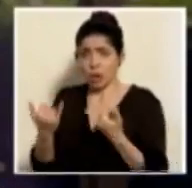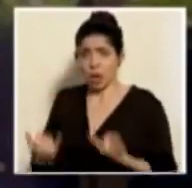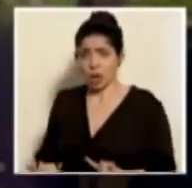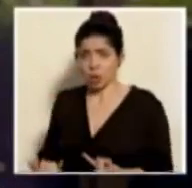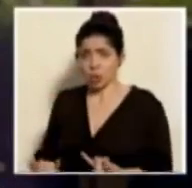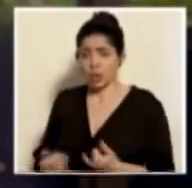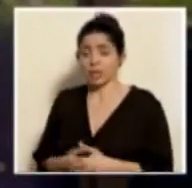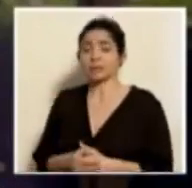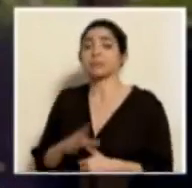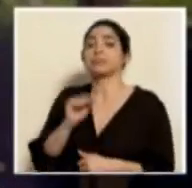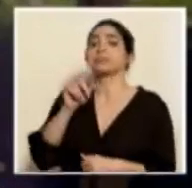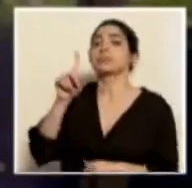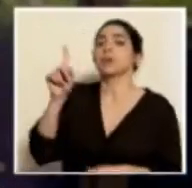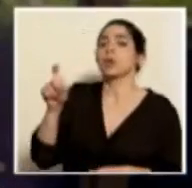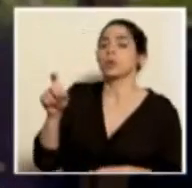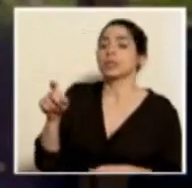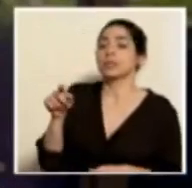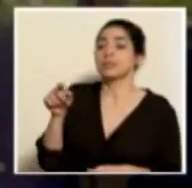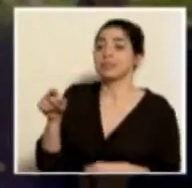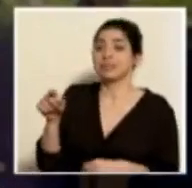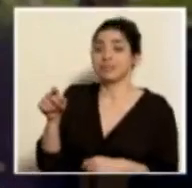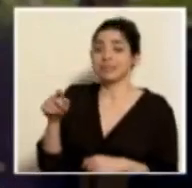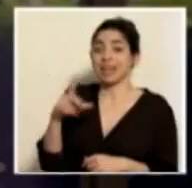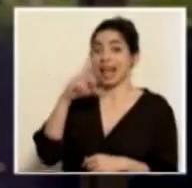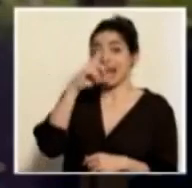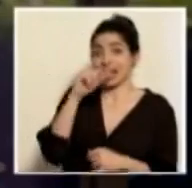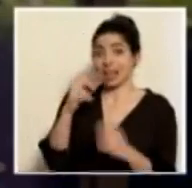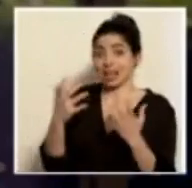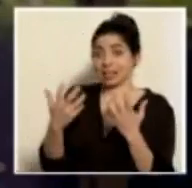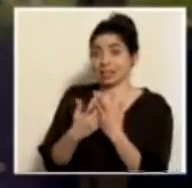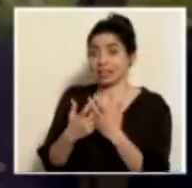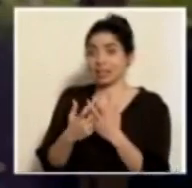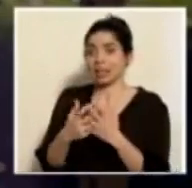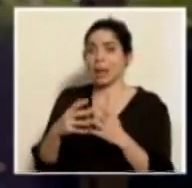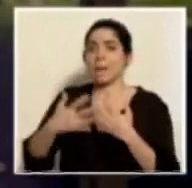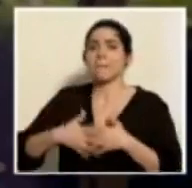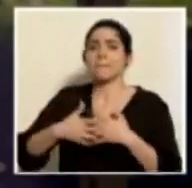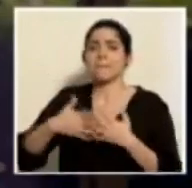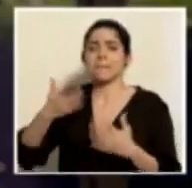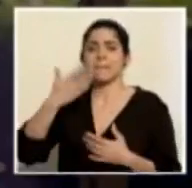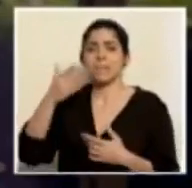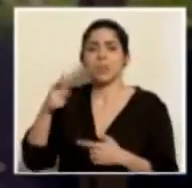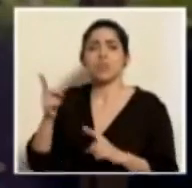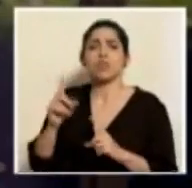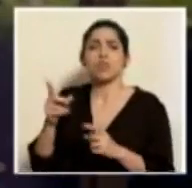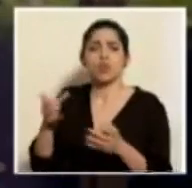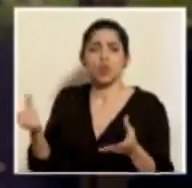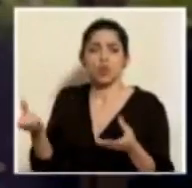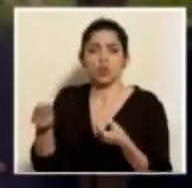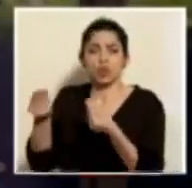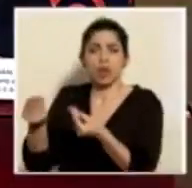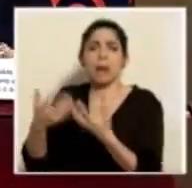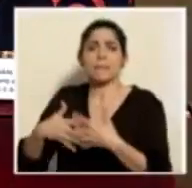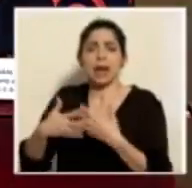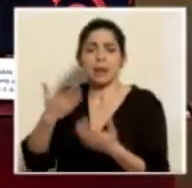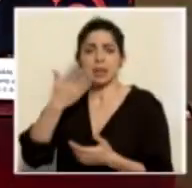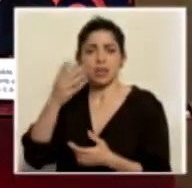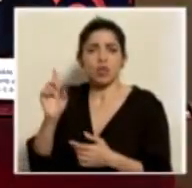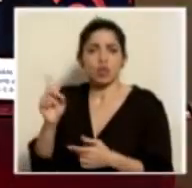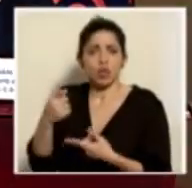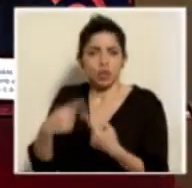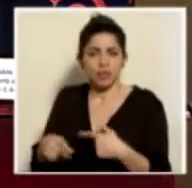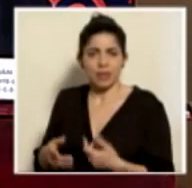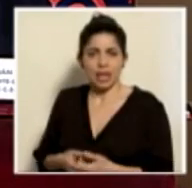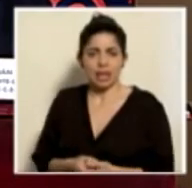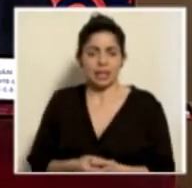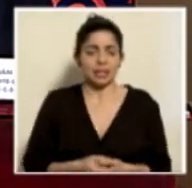hoy. Y consultarle nada más con esta adaptación del Calderón Guardia, ¿de dónde salen los ventiladores que se están sumando? Muchas gracias.